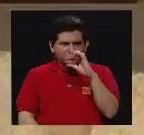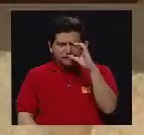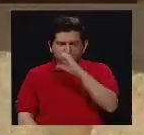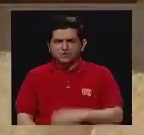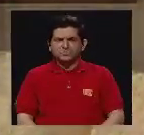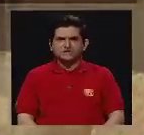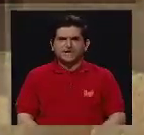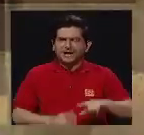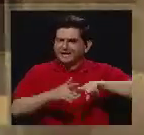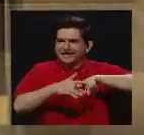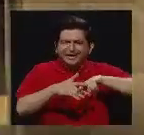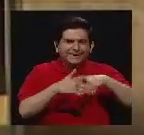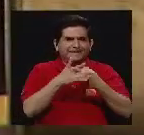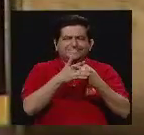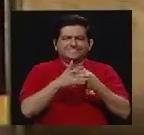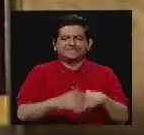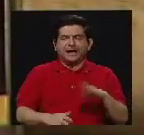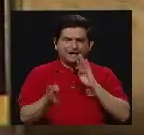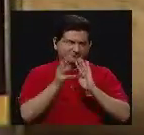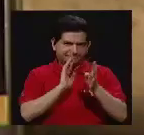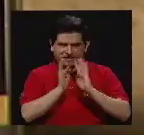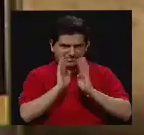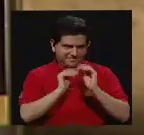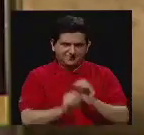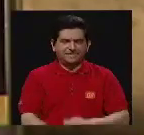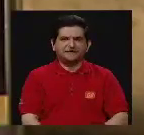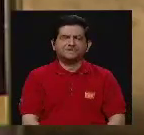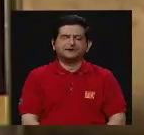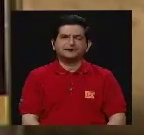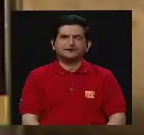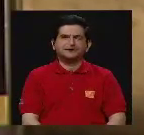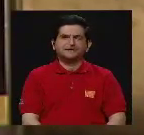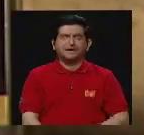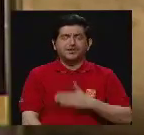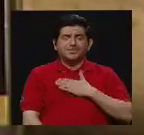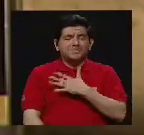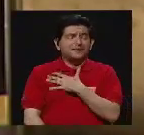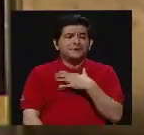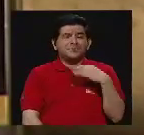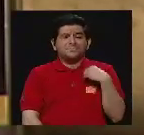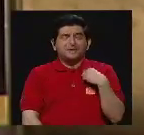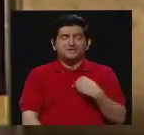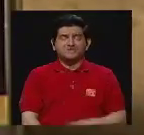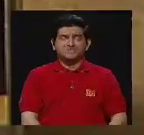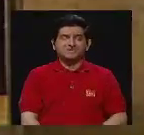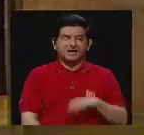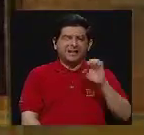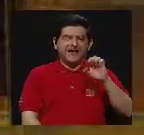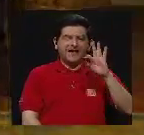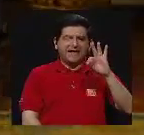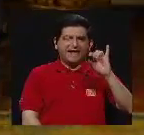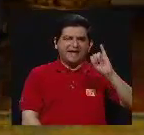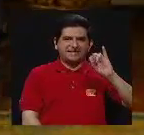buscar cómo introducir la conversación, como me encantan las